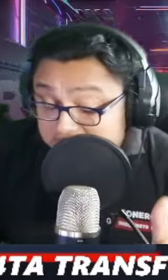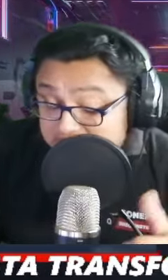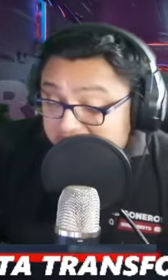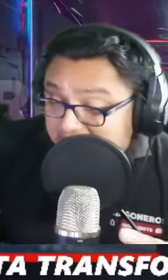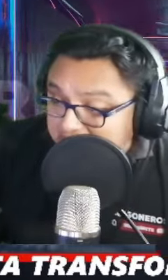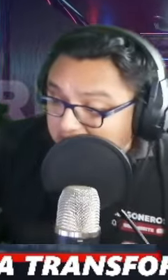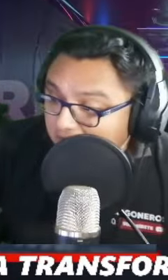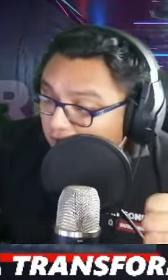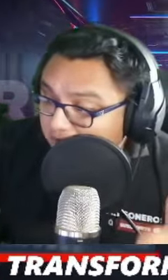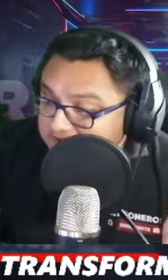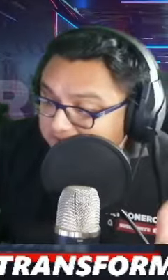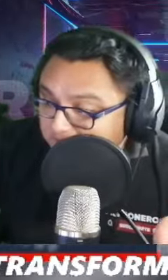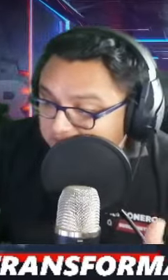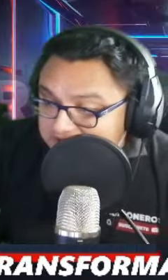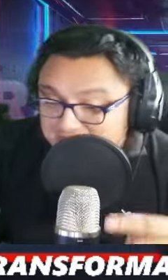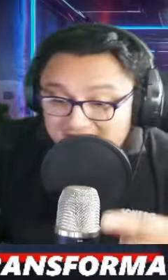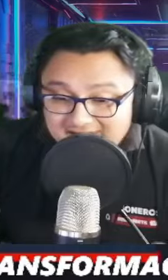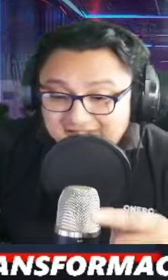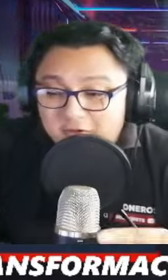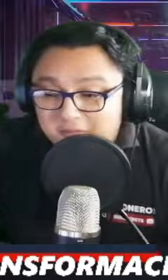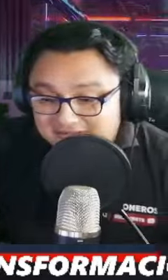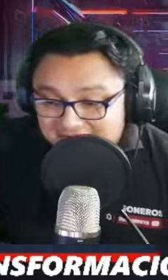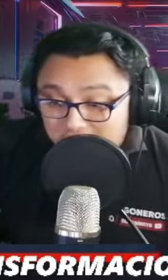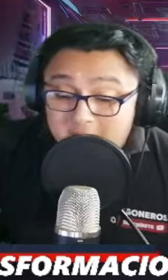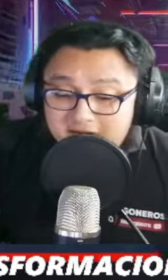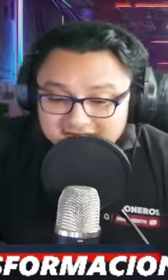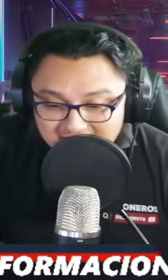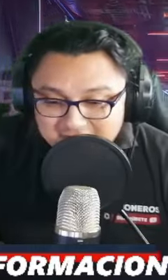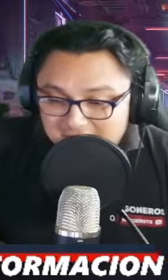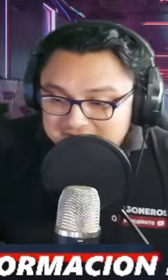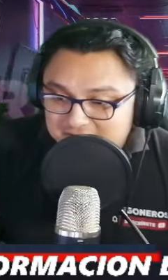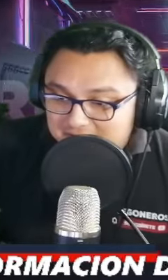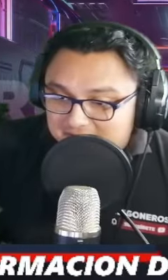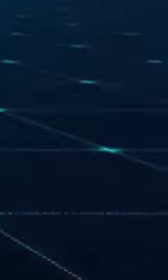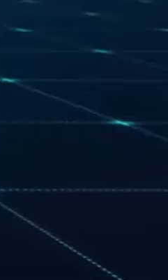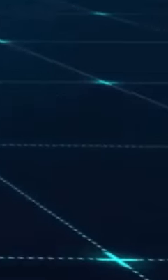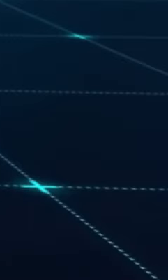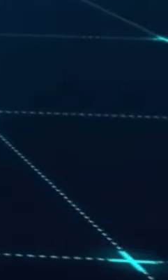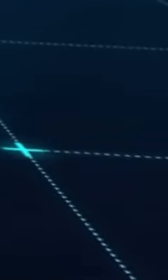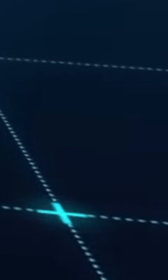ayúdanos con esa manita arriba, con ese poderosísimo like y compartan la información.